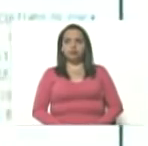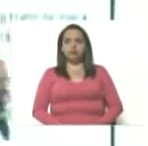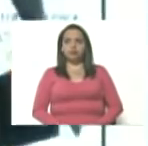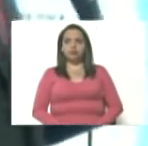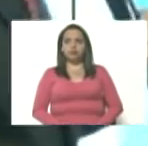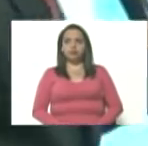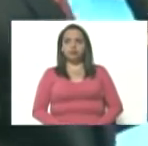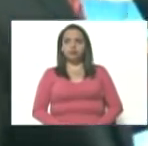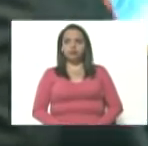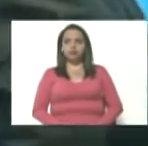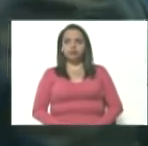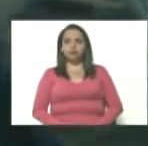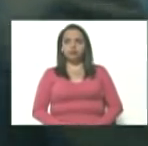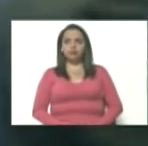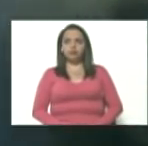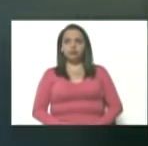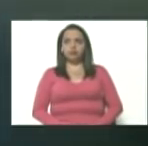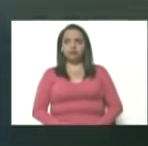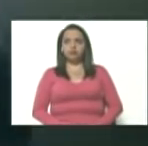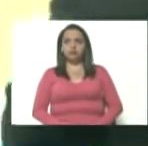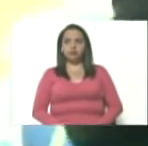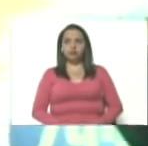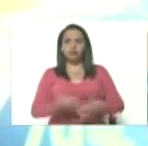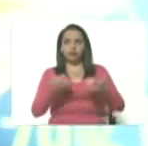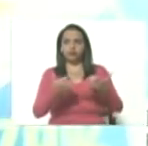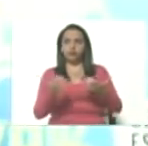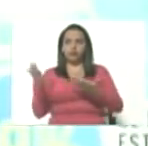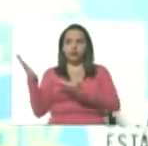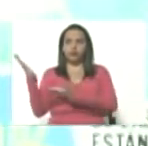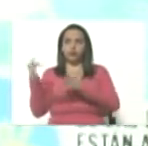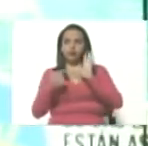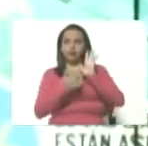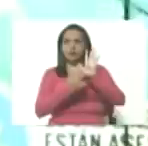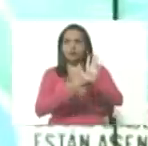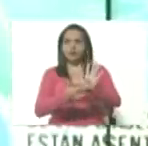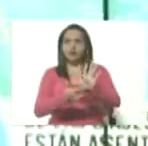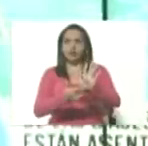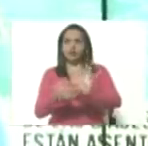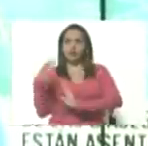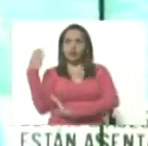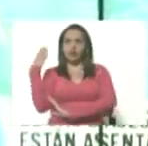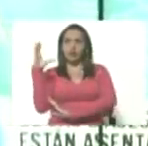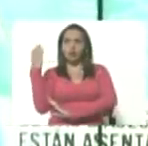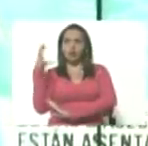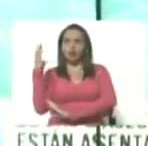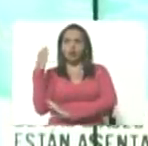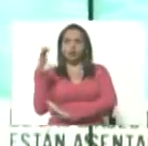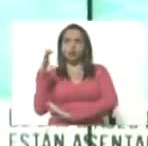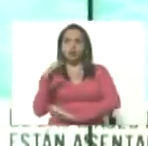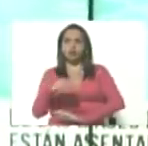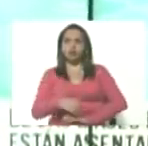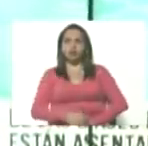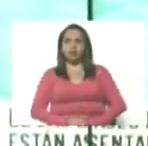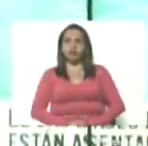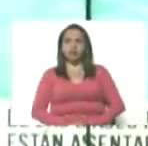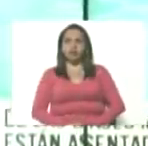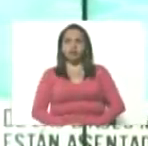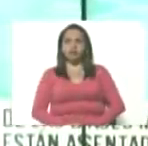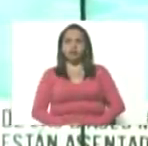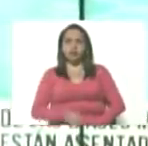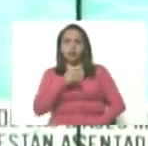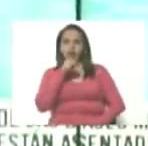Este mapa que les voy a mostrar aquí, de Colombia, con